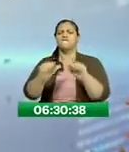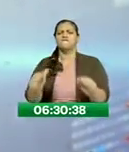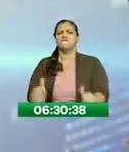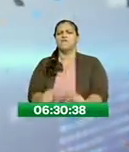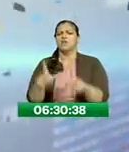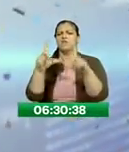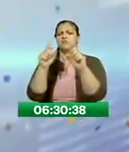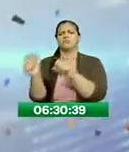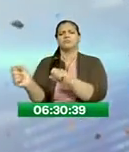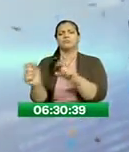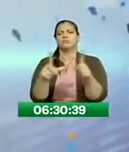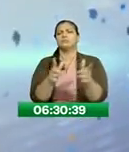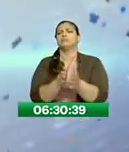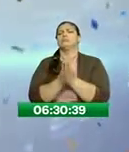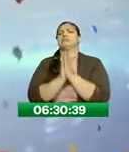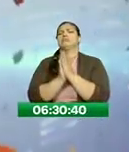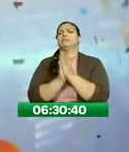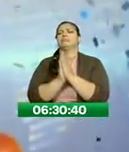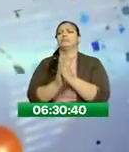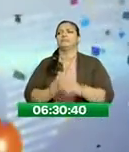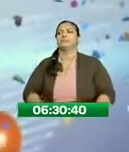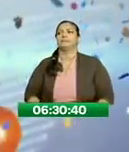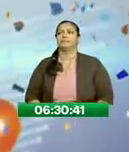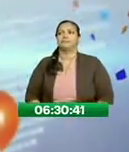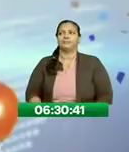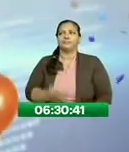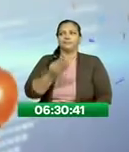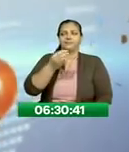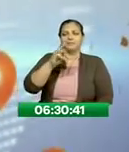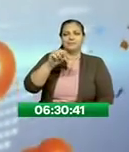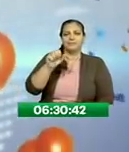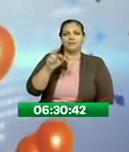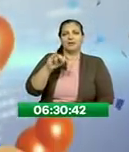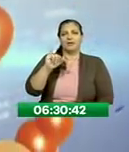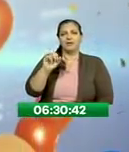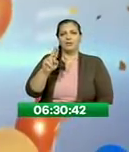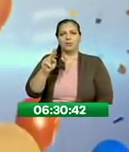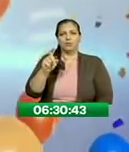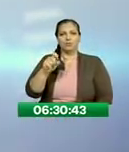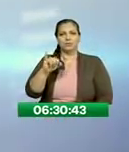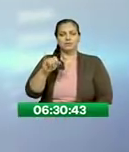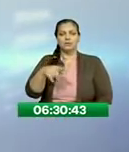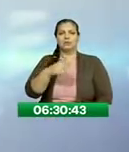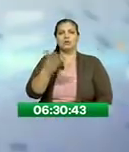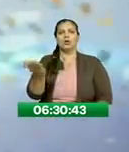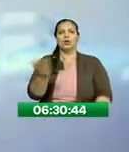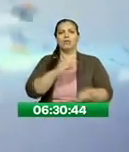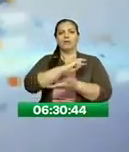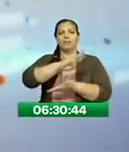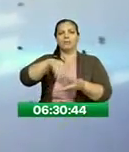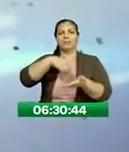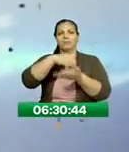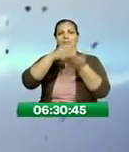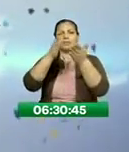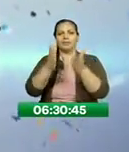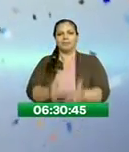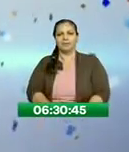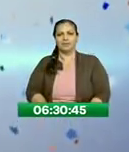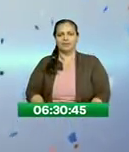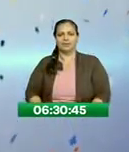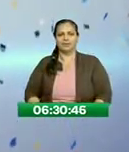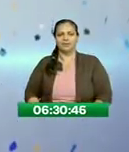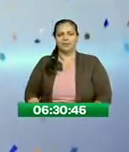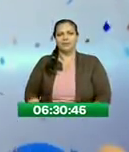Mándame un filete. Mándale que quiere filete con... Vea, Mariuxi Zambrano queda. Ese es Manabí. El 4, del Carmen. Claro, Manabí. Claro. El